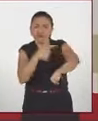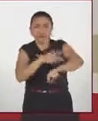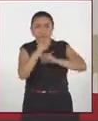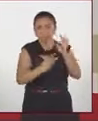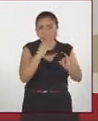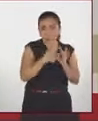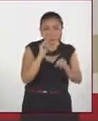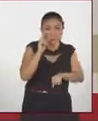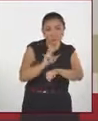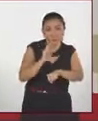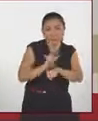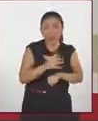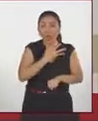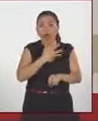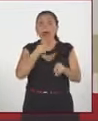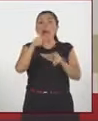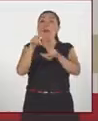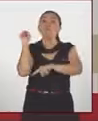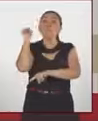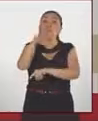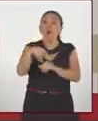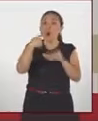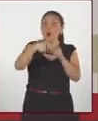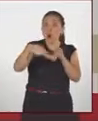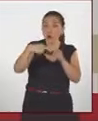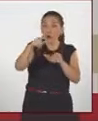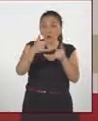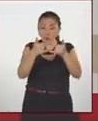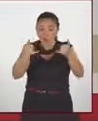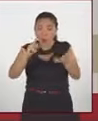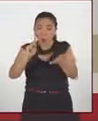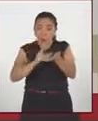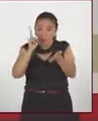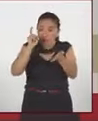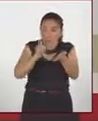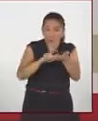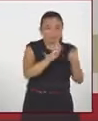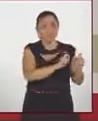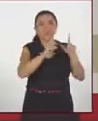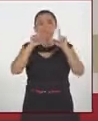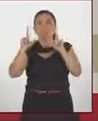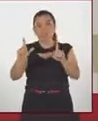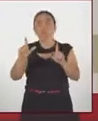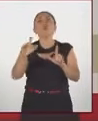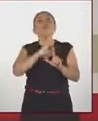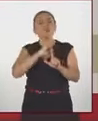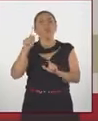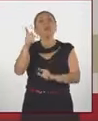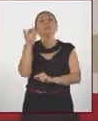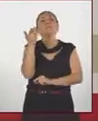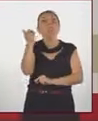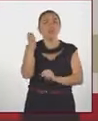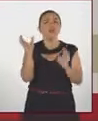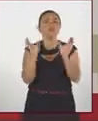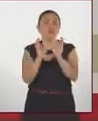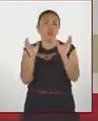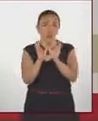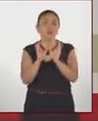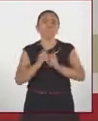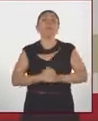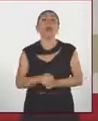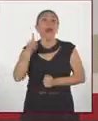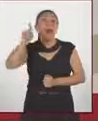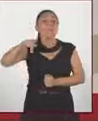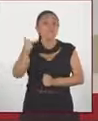proceso. Validen en su correo electrónico el registro e inicien sesión nuevamente en el enlace que proporcionamos para solicitar su